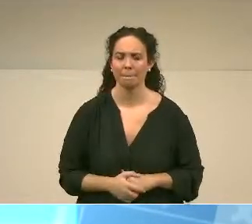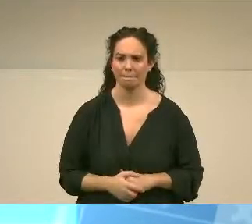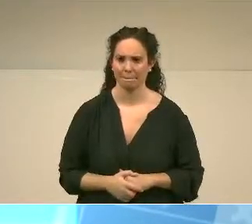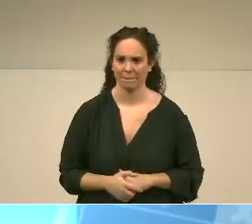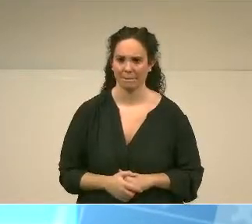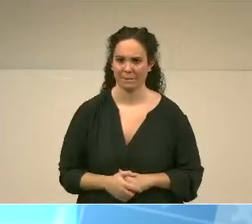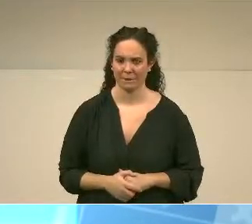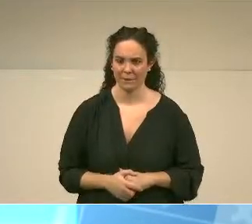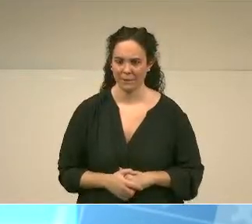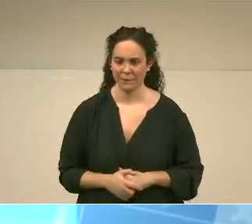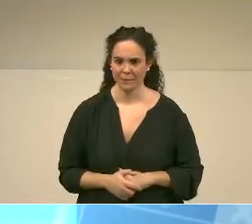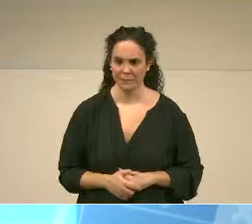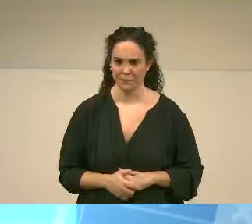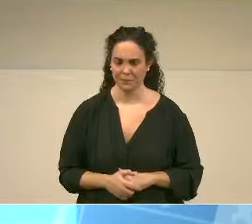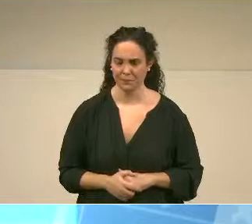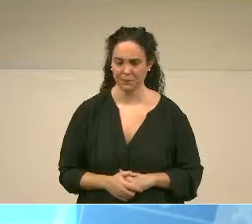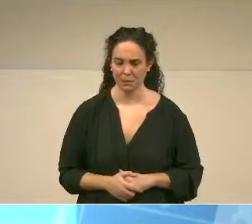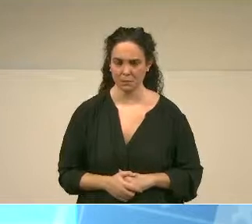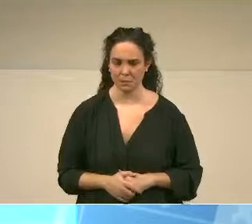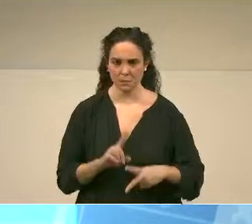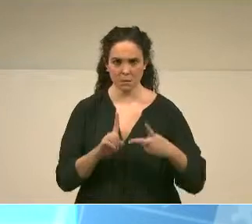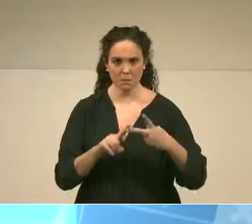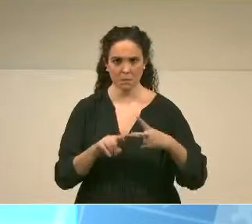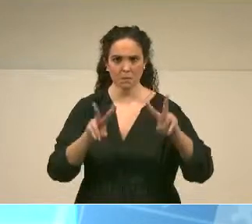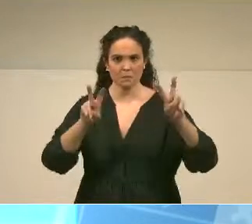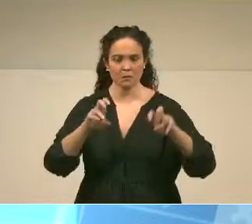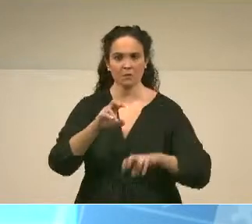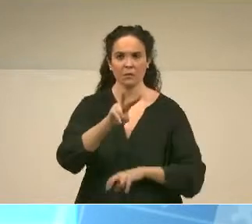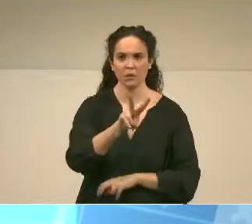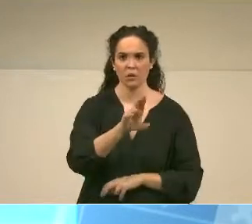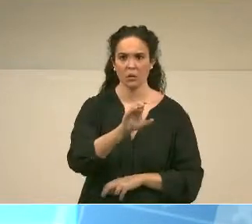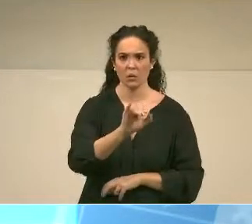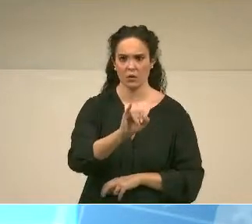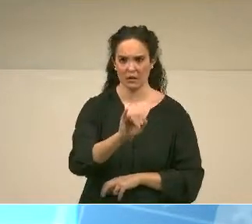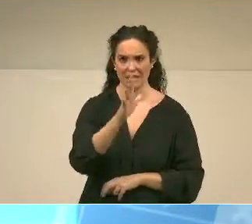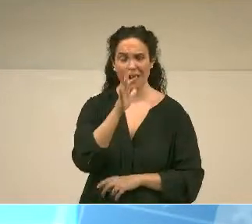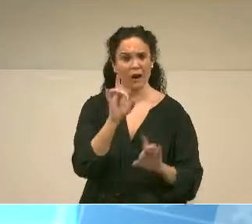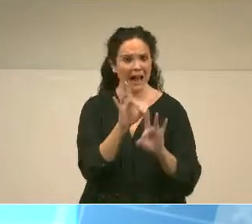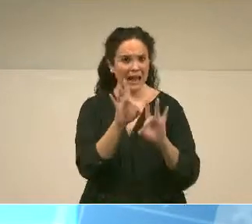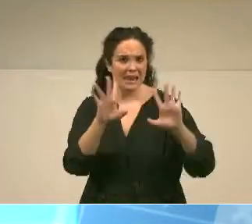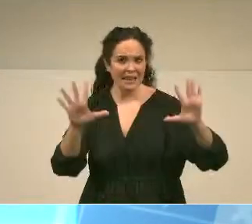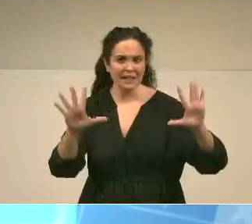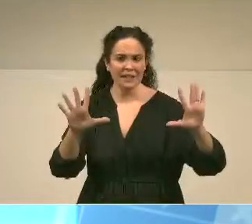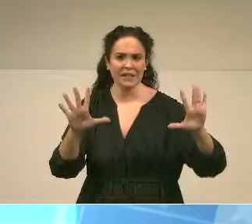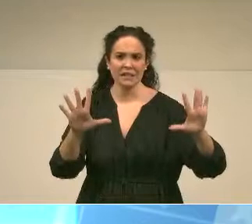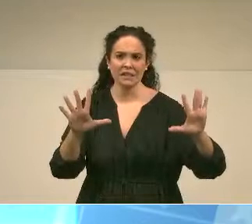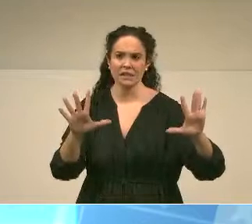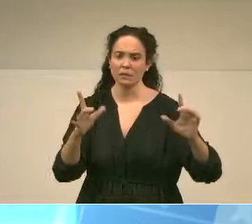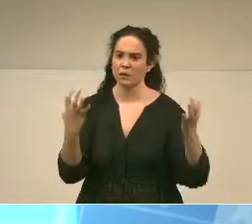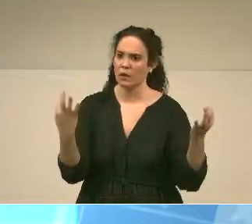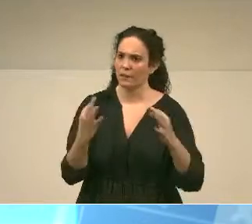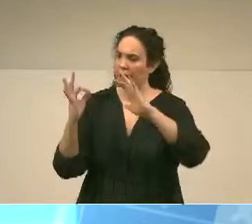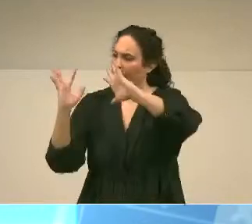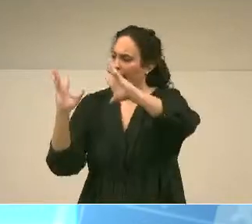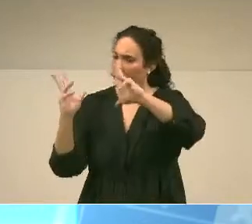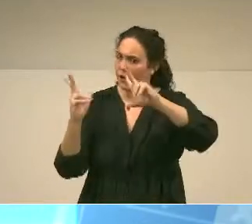Respecto al número de UCIs que están en estos momentos disponibles, pues tendría que ir a hacer